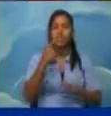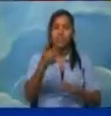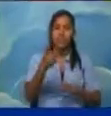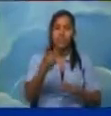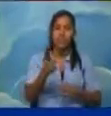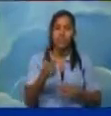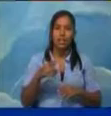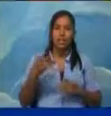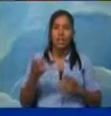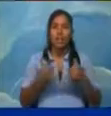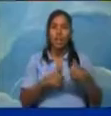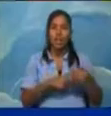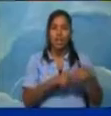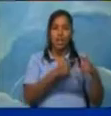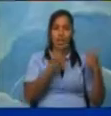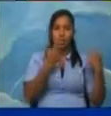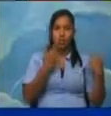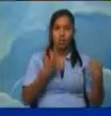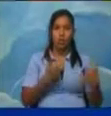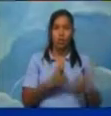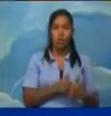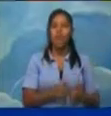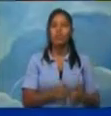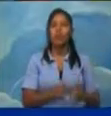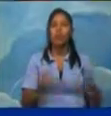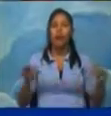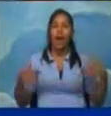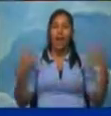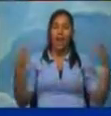el corazón alegre